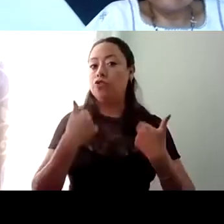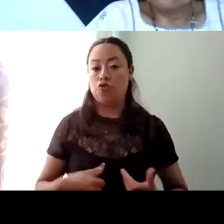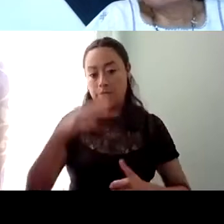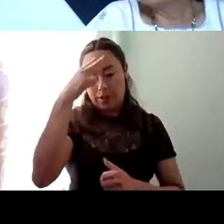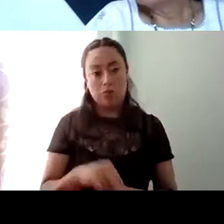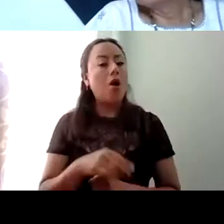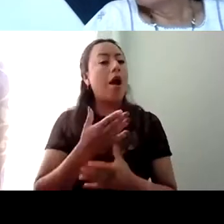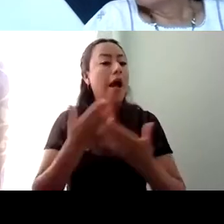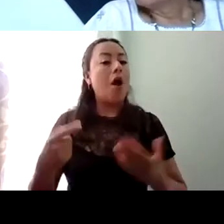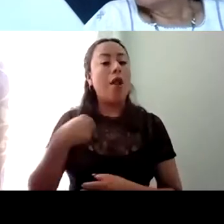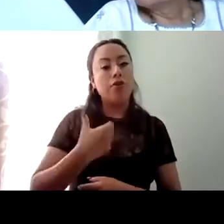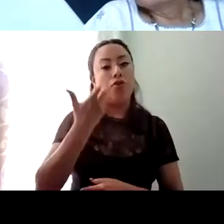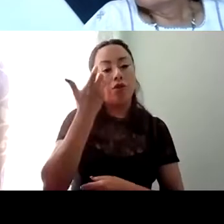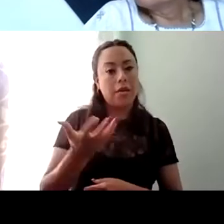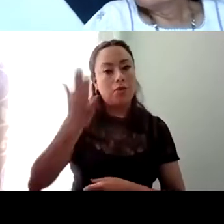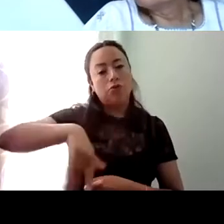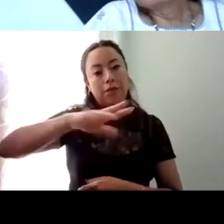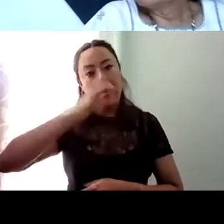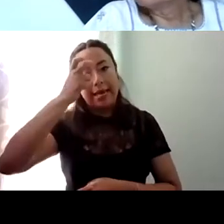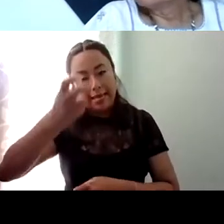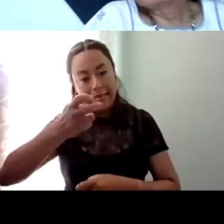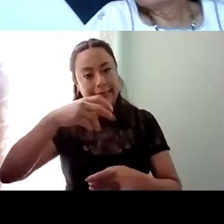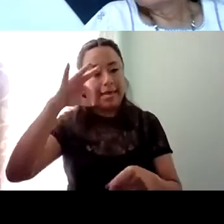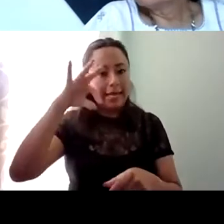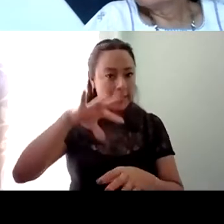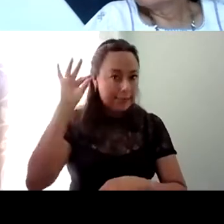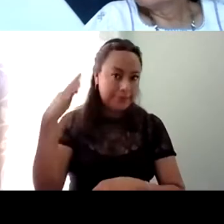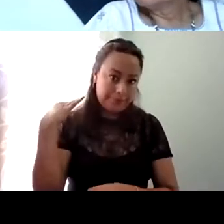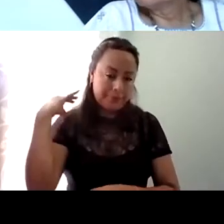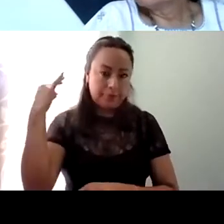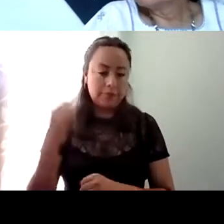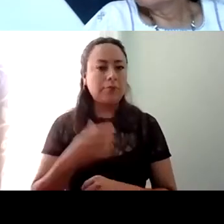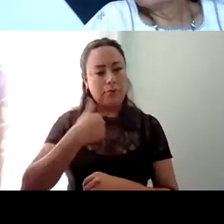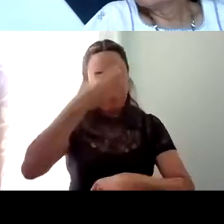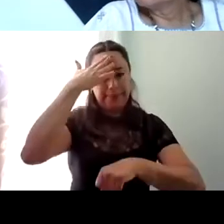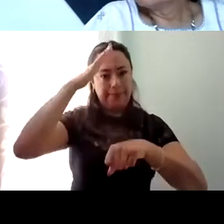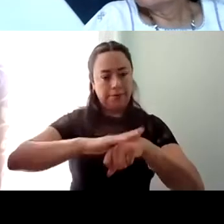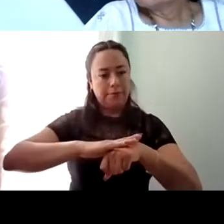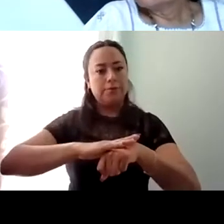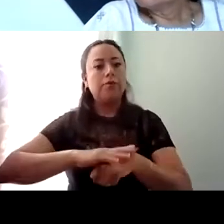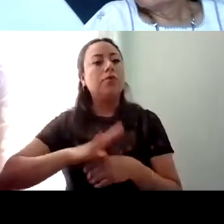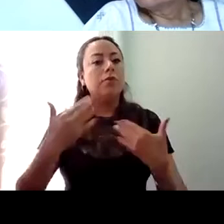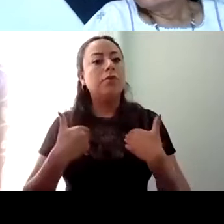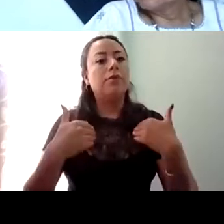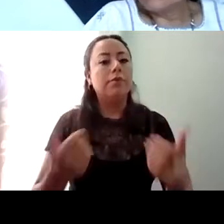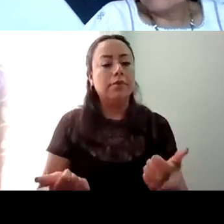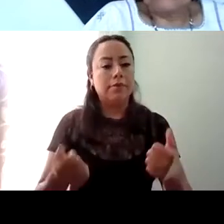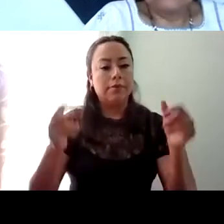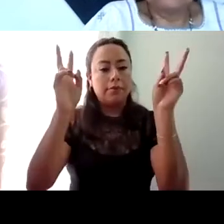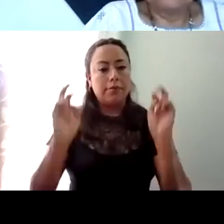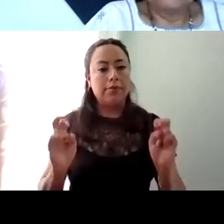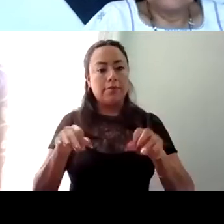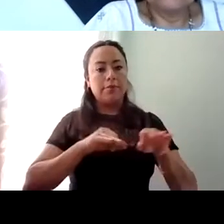buscar esta reelección es que considero de toda relevancia entender el tema del trabajo en empleo informal como